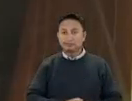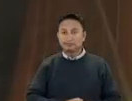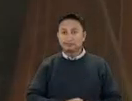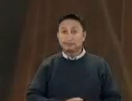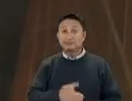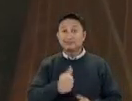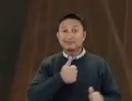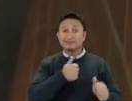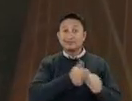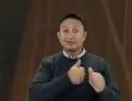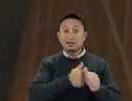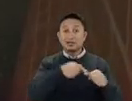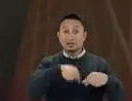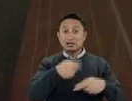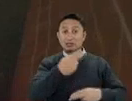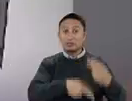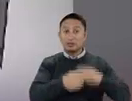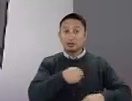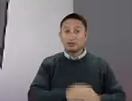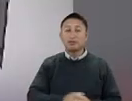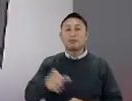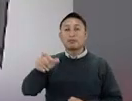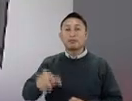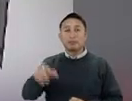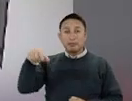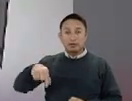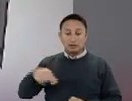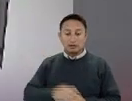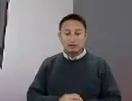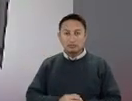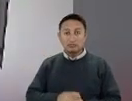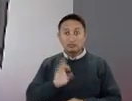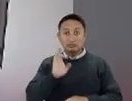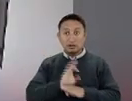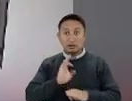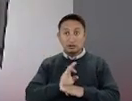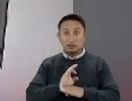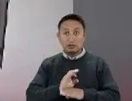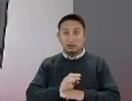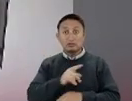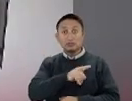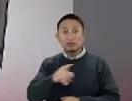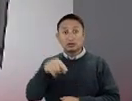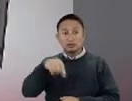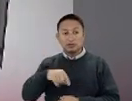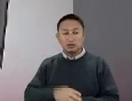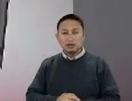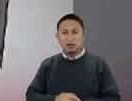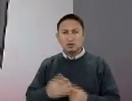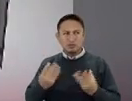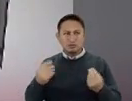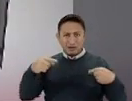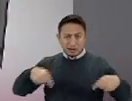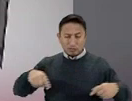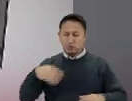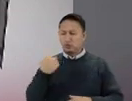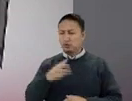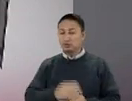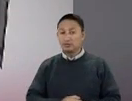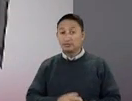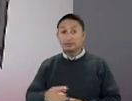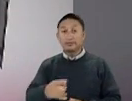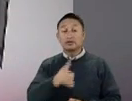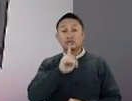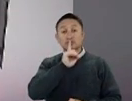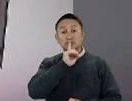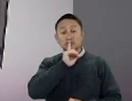un establecimiento comercial. Los trabajadores son los fieles testigos de que los delincuentes campean. Los amenazaron de muerte